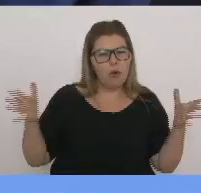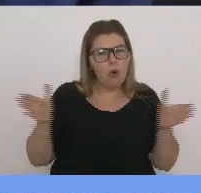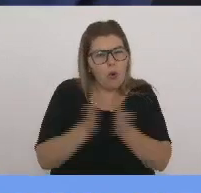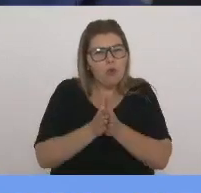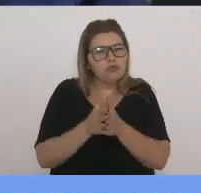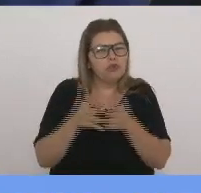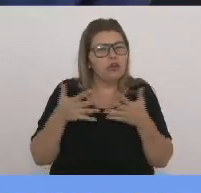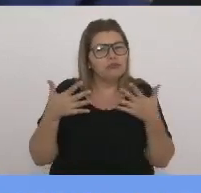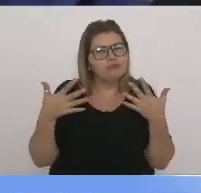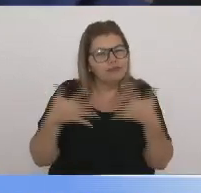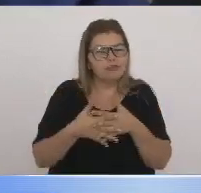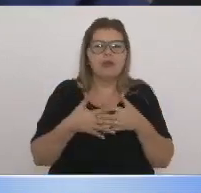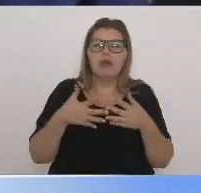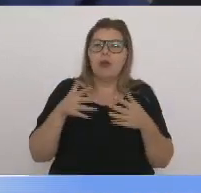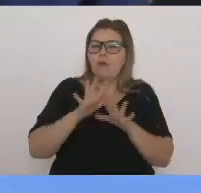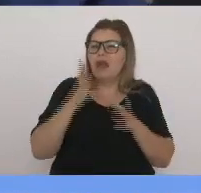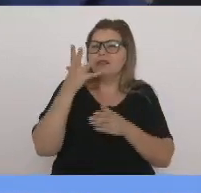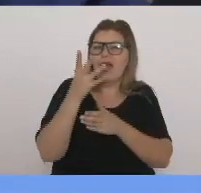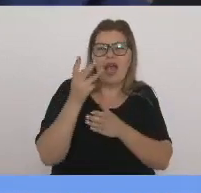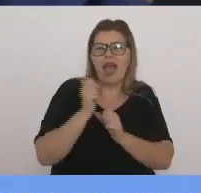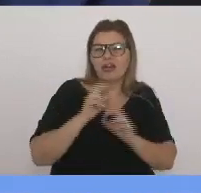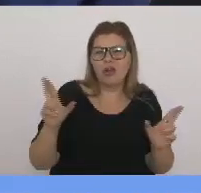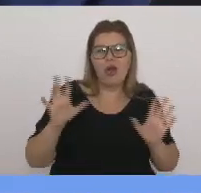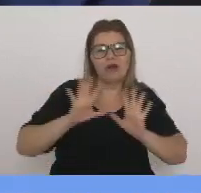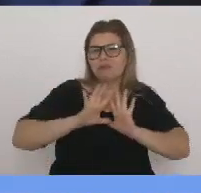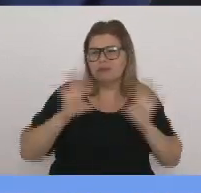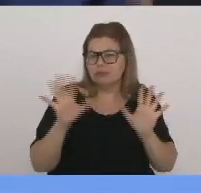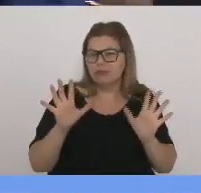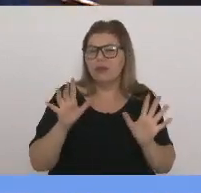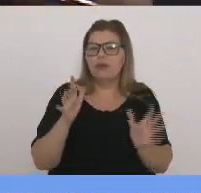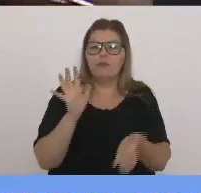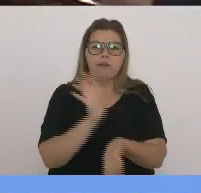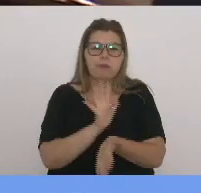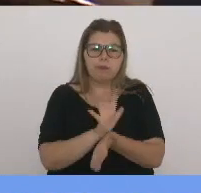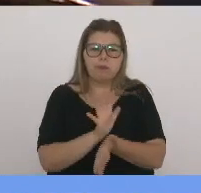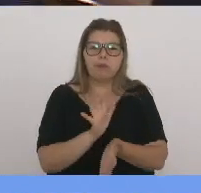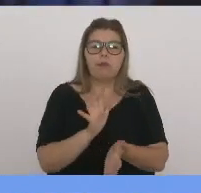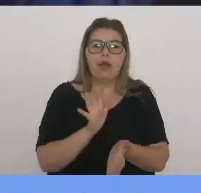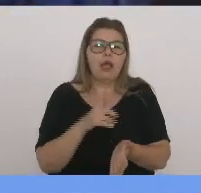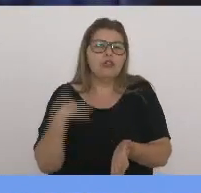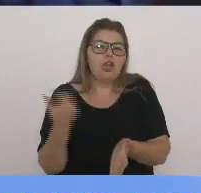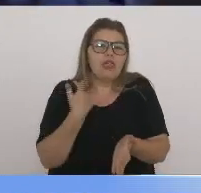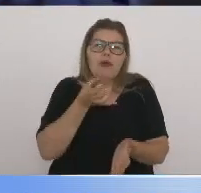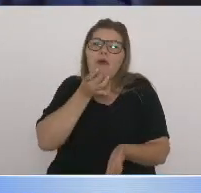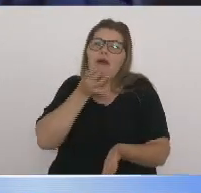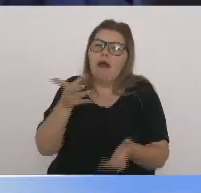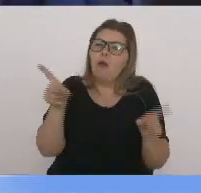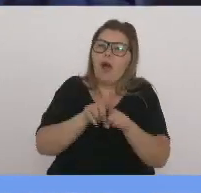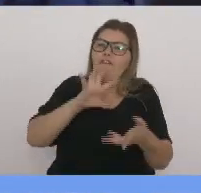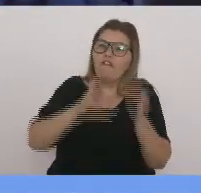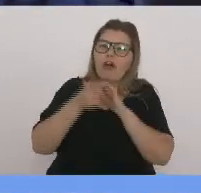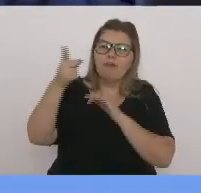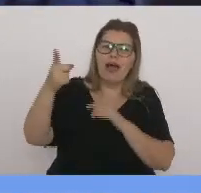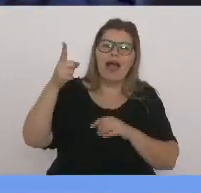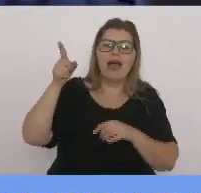el hecho de haber demorado tanto en repudiar la invasión comandada por un asesino como Putin a Ucrania. Tampoco